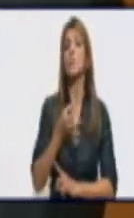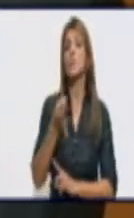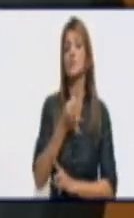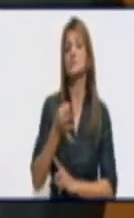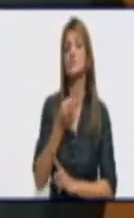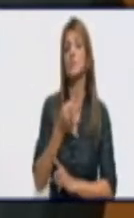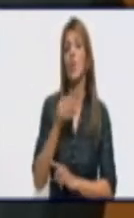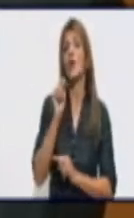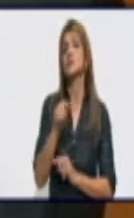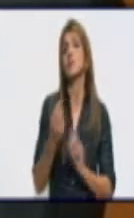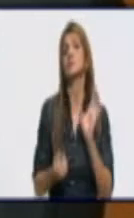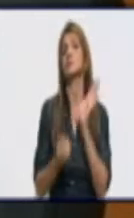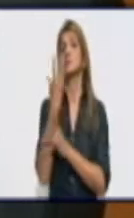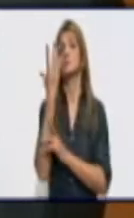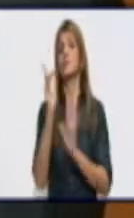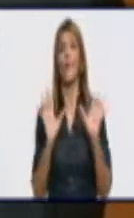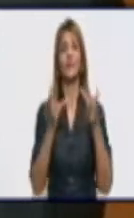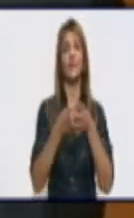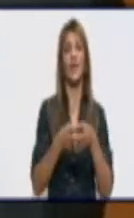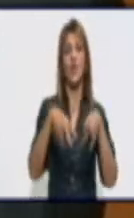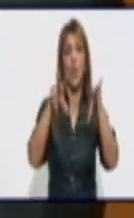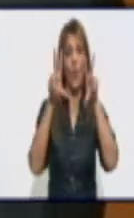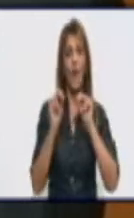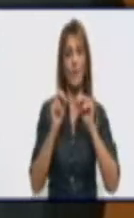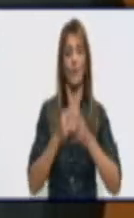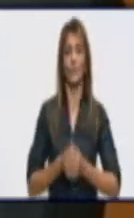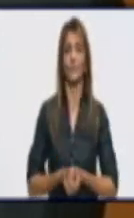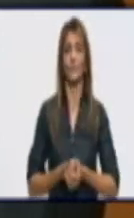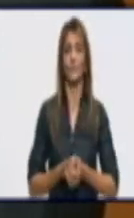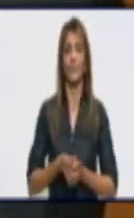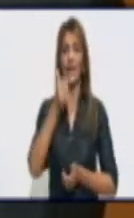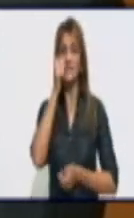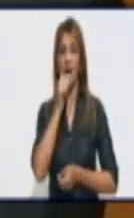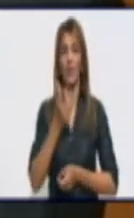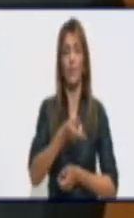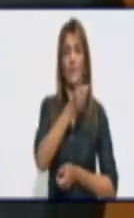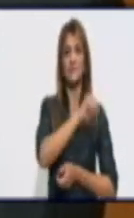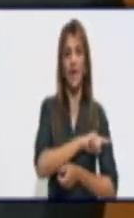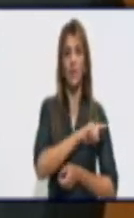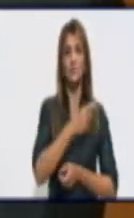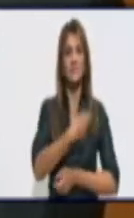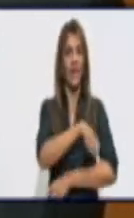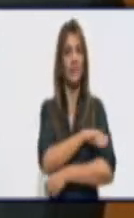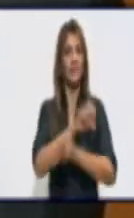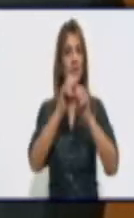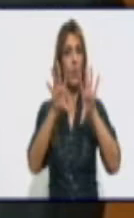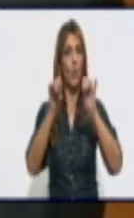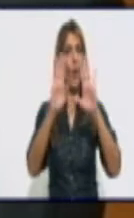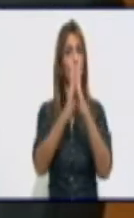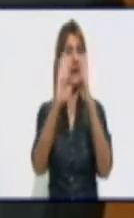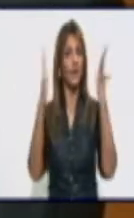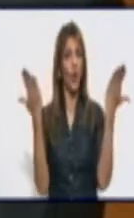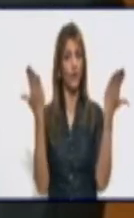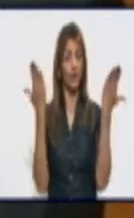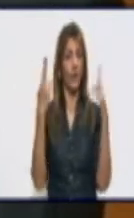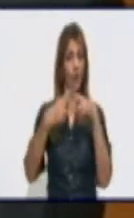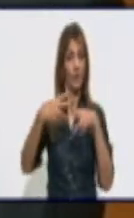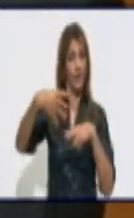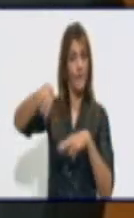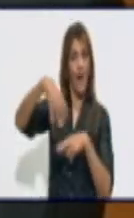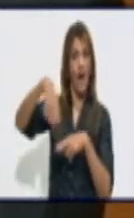cosa nueva que ya está trabajando. El pasado sábado se divulgó por el periódico La Demajagua los precios de los productos por